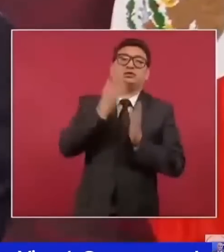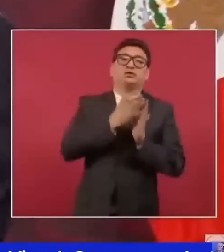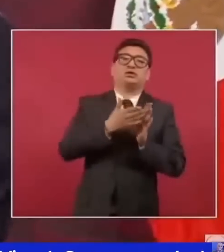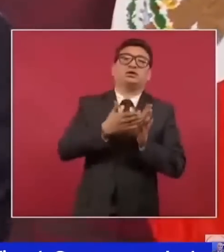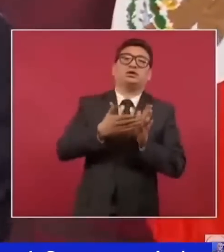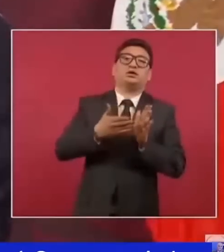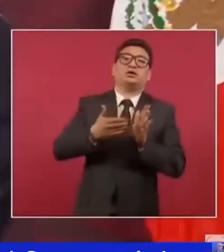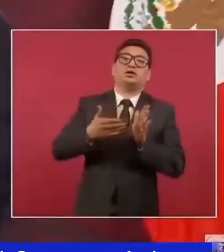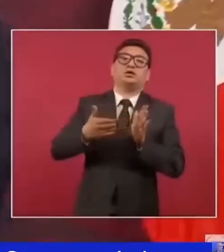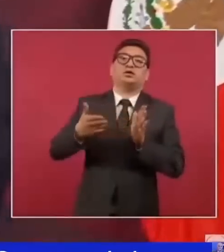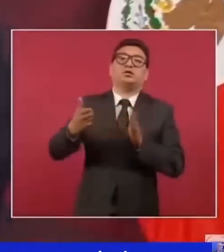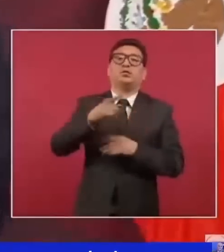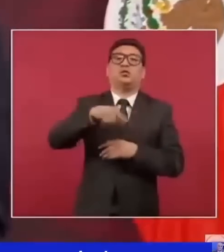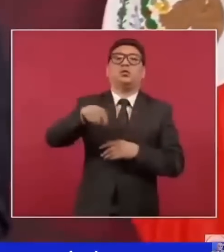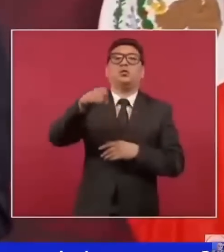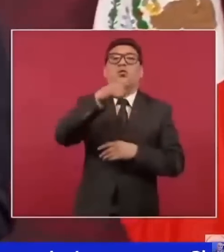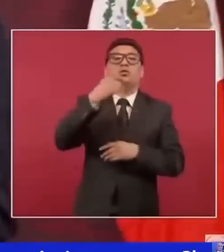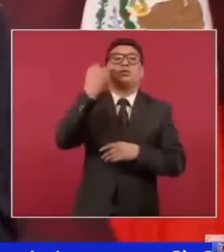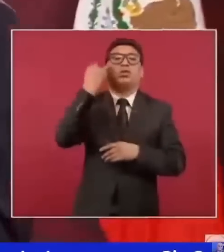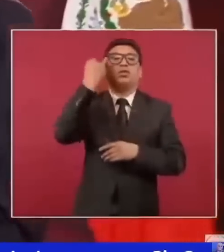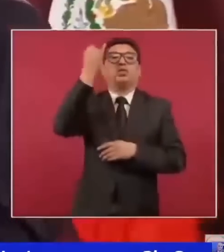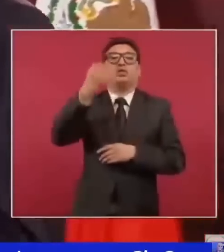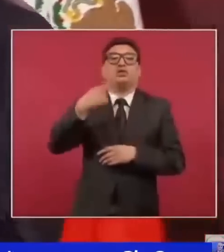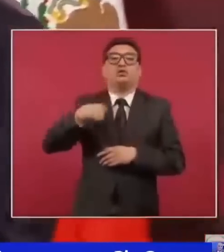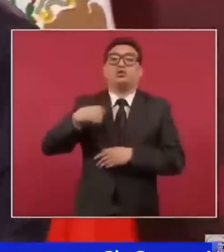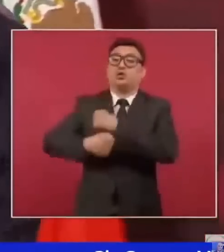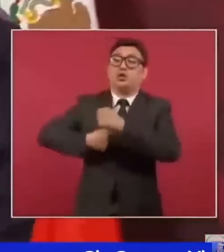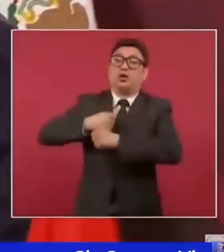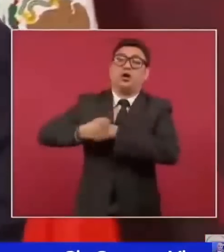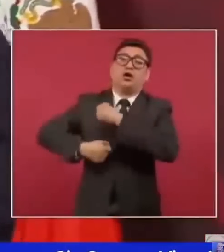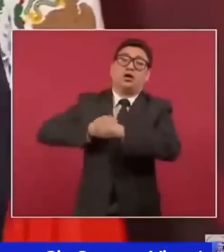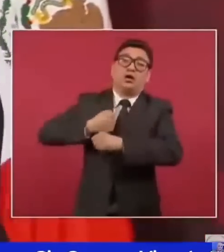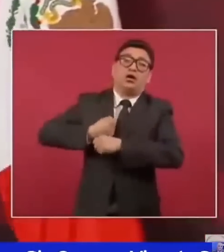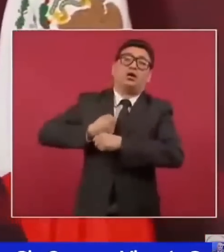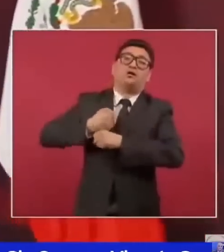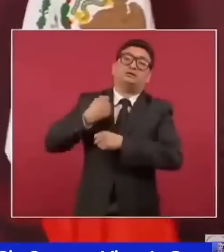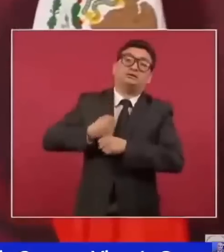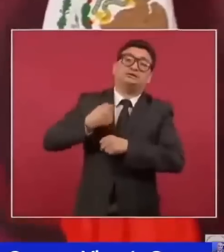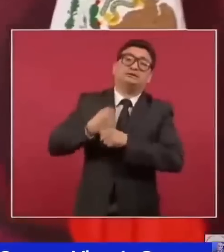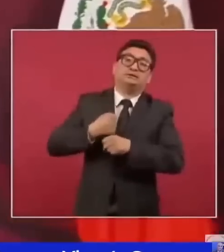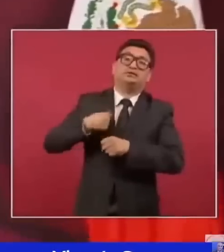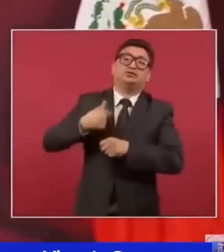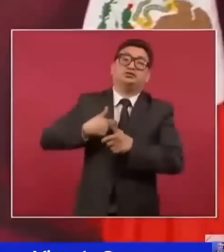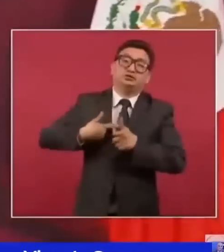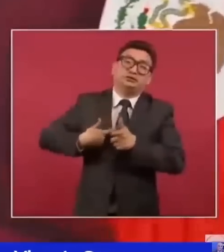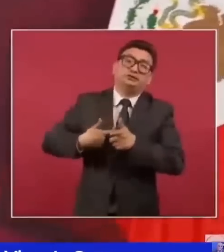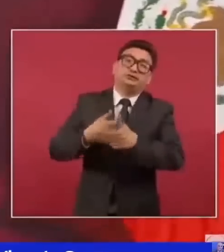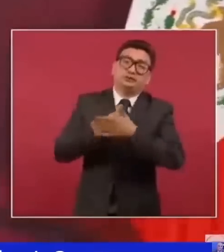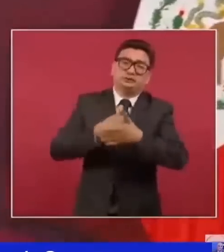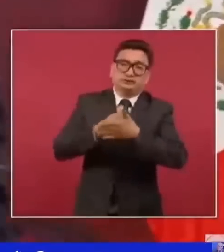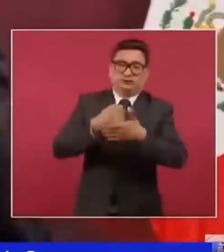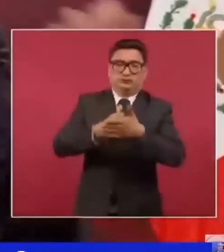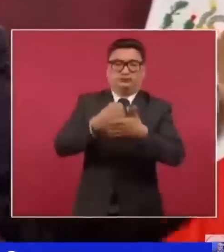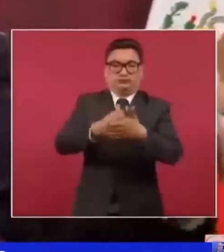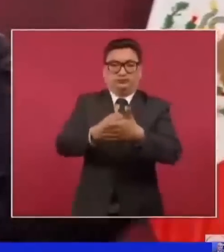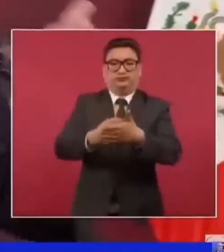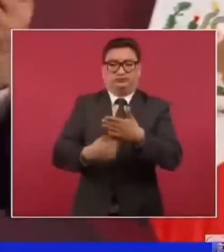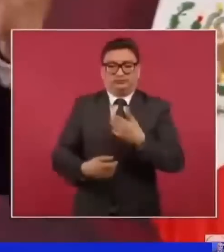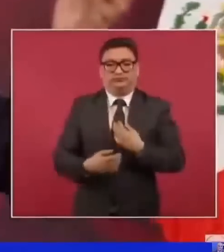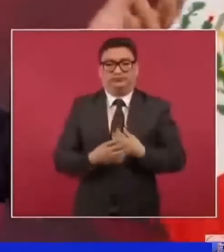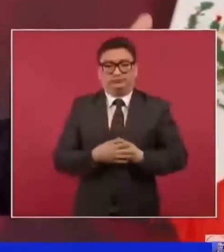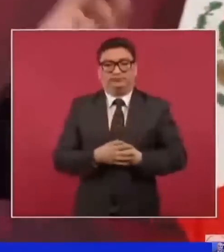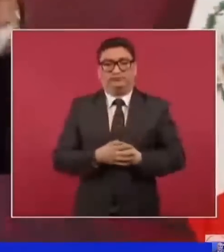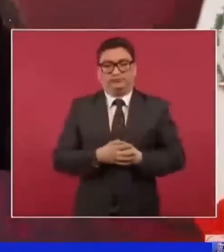Imagínense cuántos años en esta lucha y cuánta perseverancia. Así es. Que